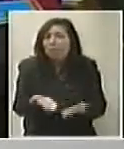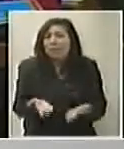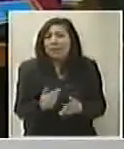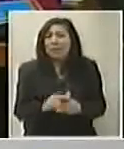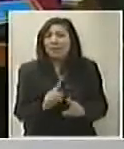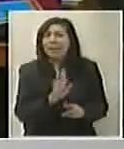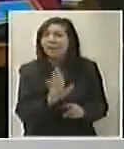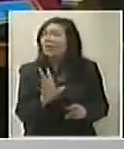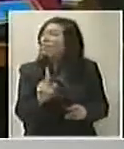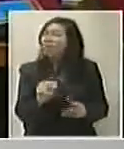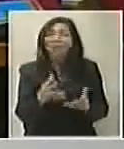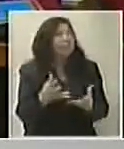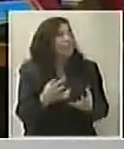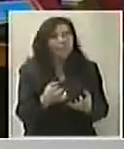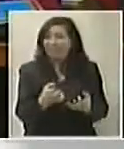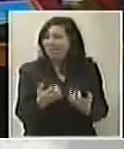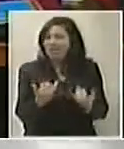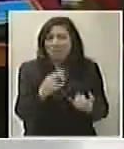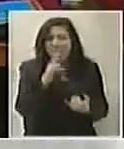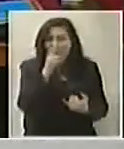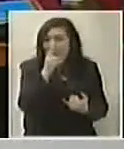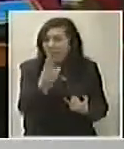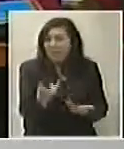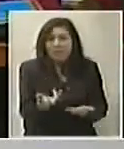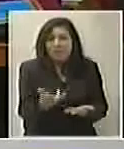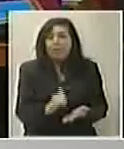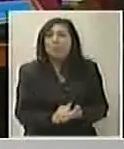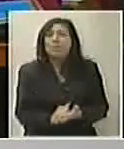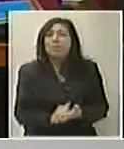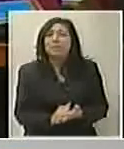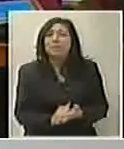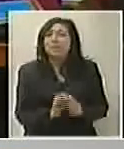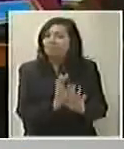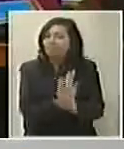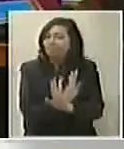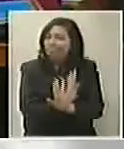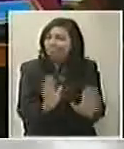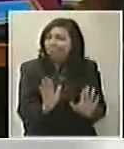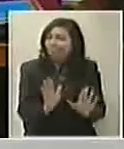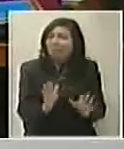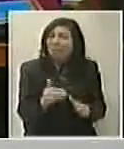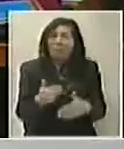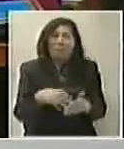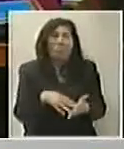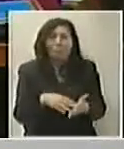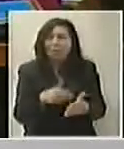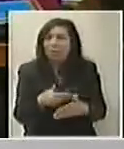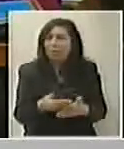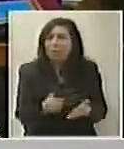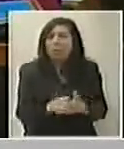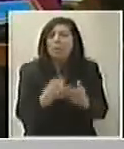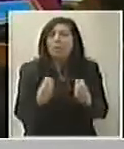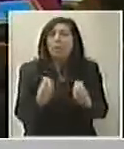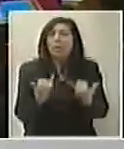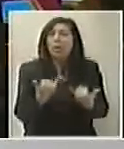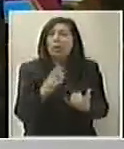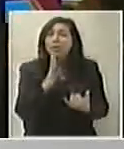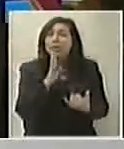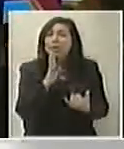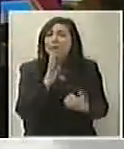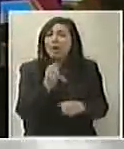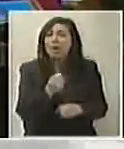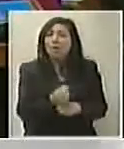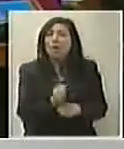Eso no queremos que pase en el Perú. Basta, pues, de improvisación. Hoy día se nos habla de la